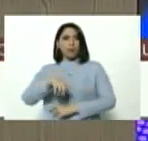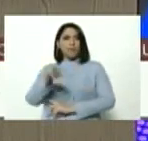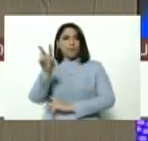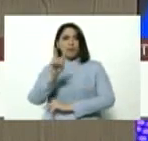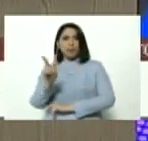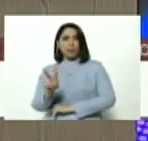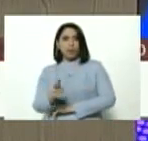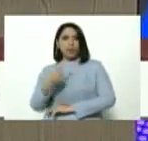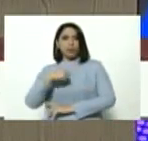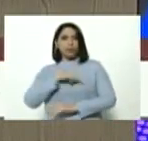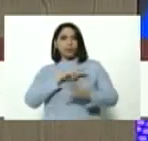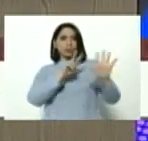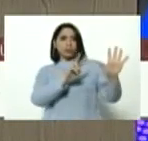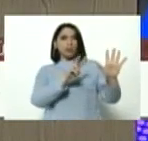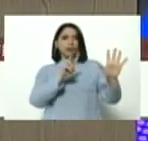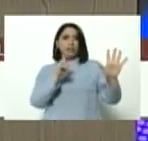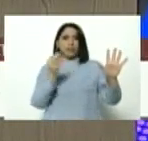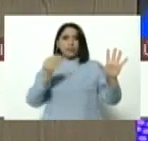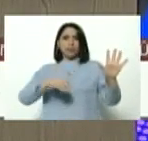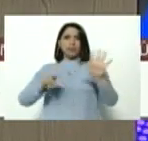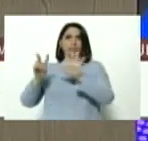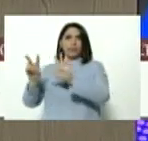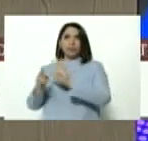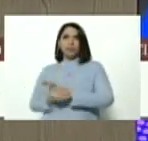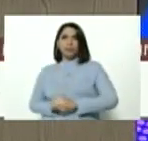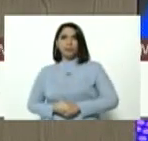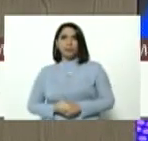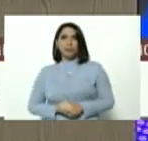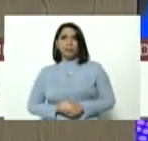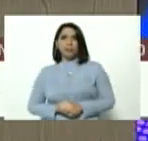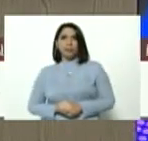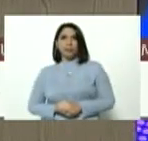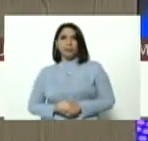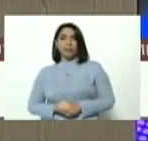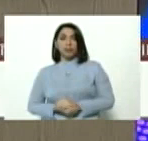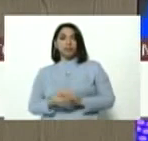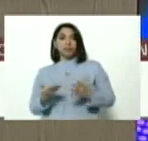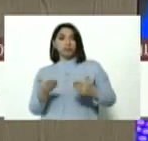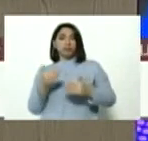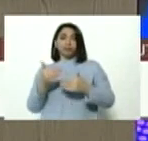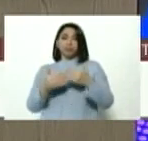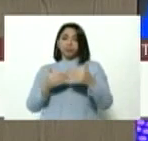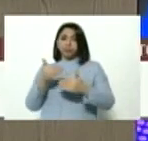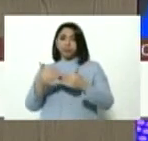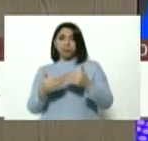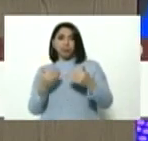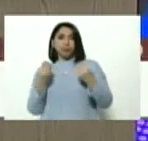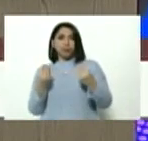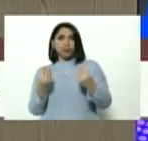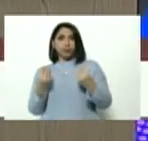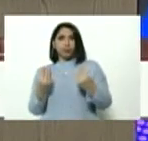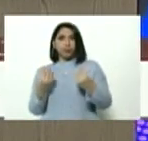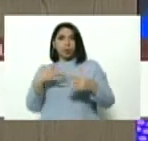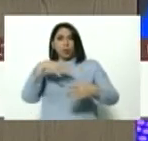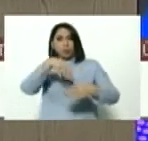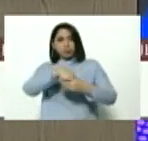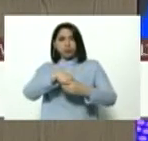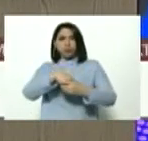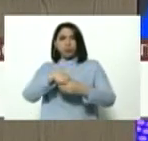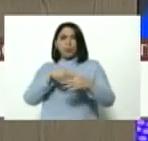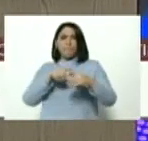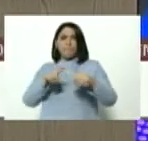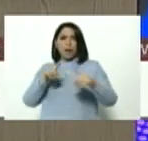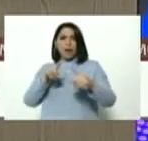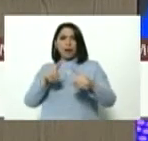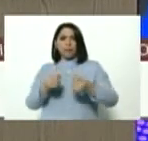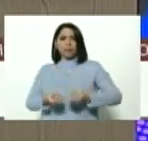el 7x7, el proceso de flexibilización paulatina de la cuarentena para ir